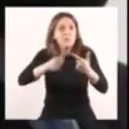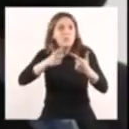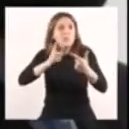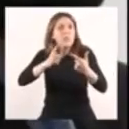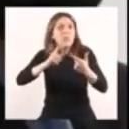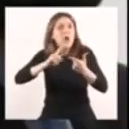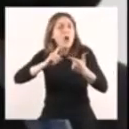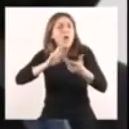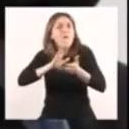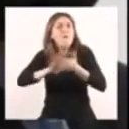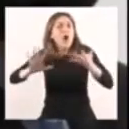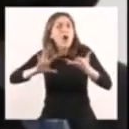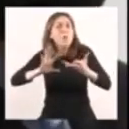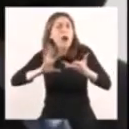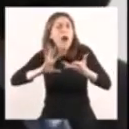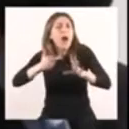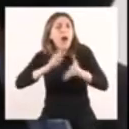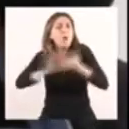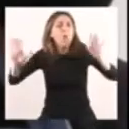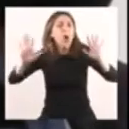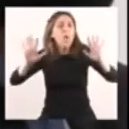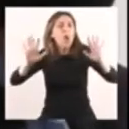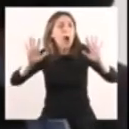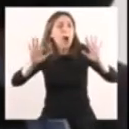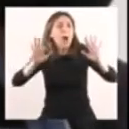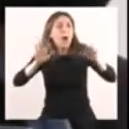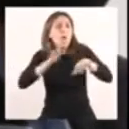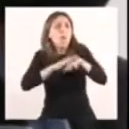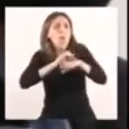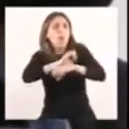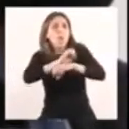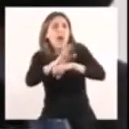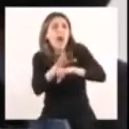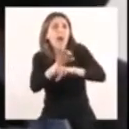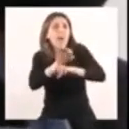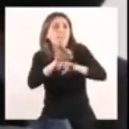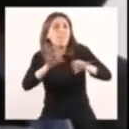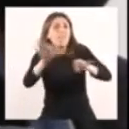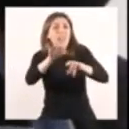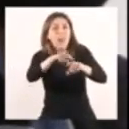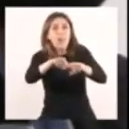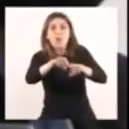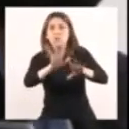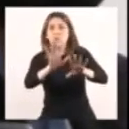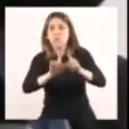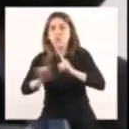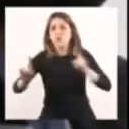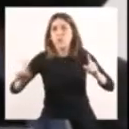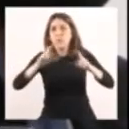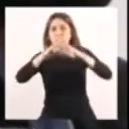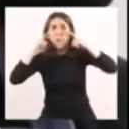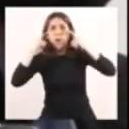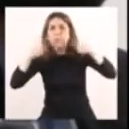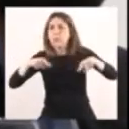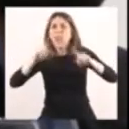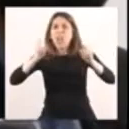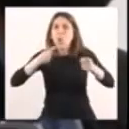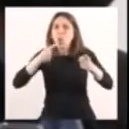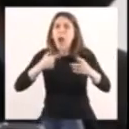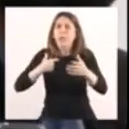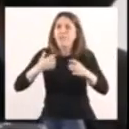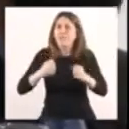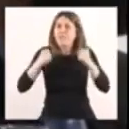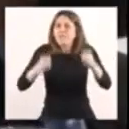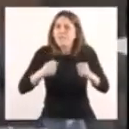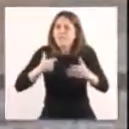nueva necesidad que nos impone el virus, somos también la generación que no baja los brazos, que sigue invirtiendo, que